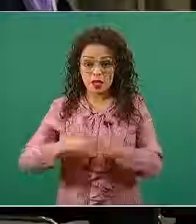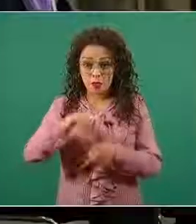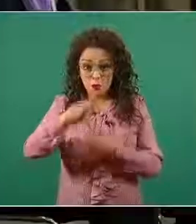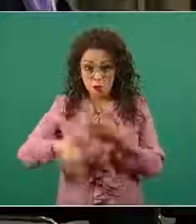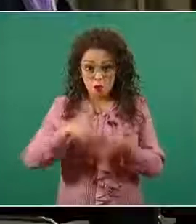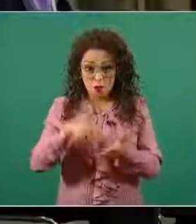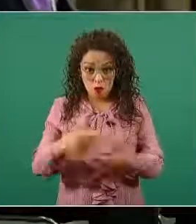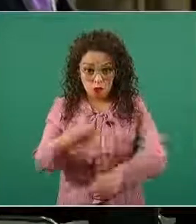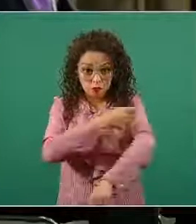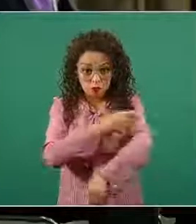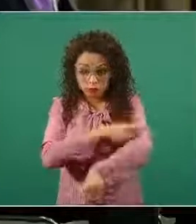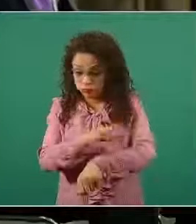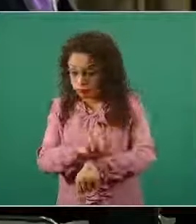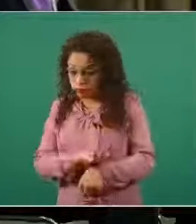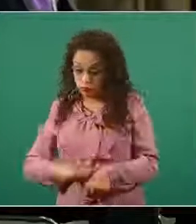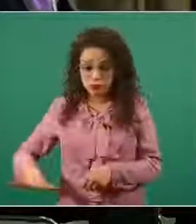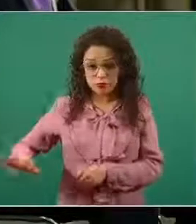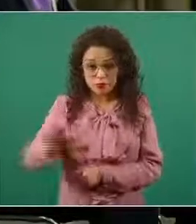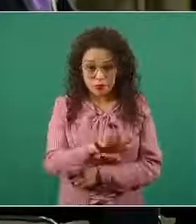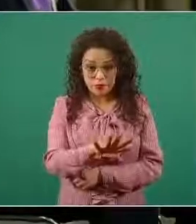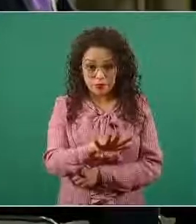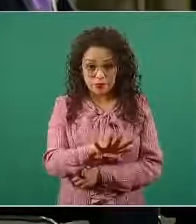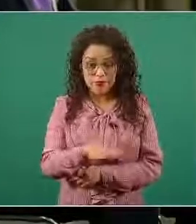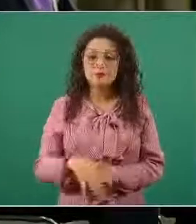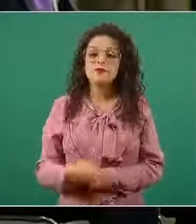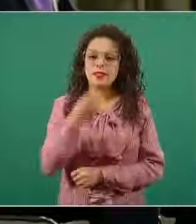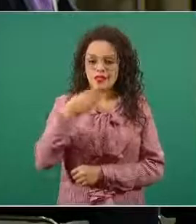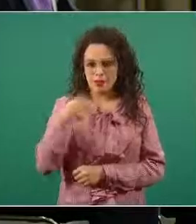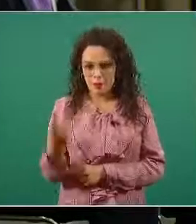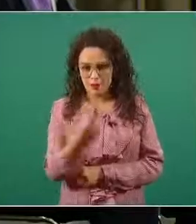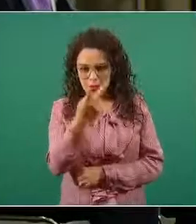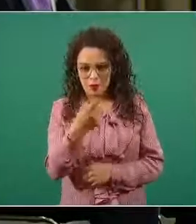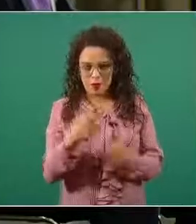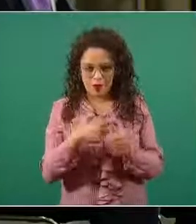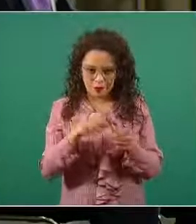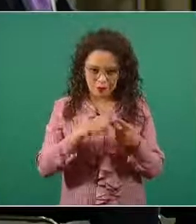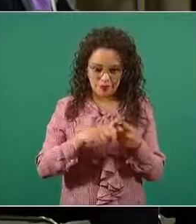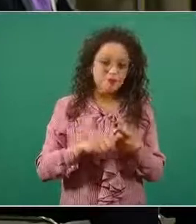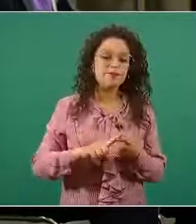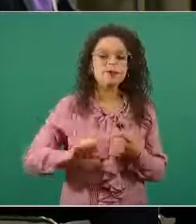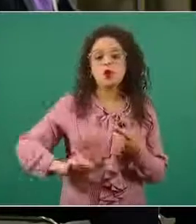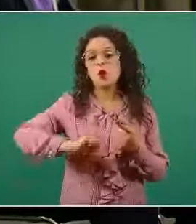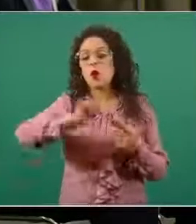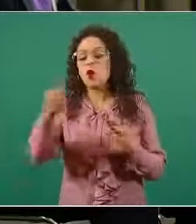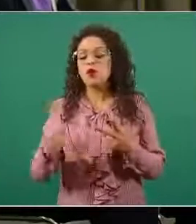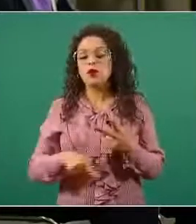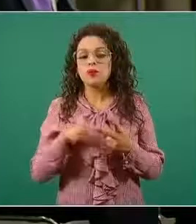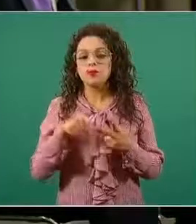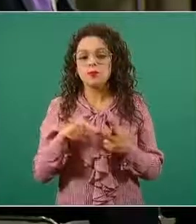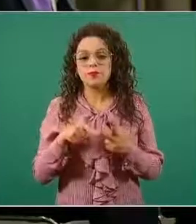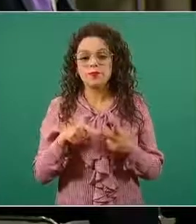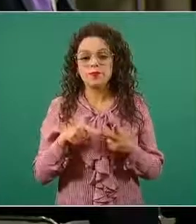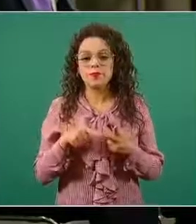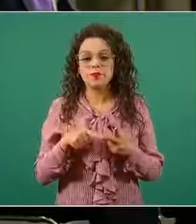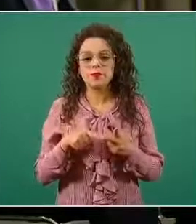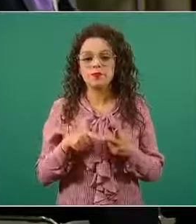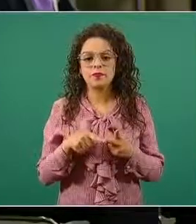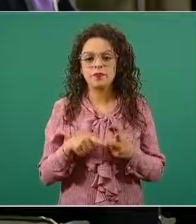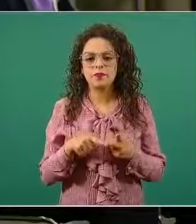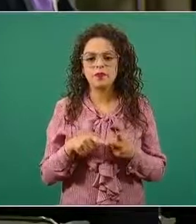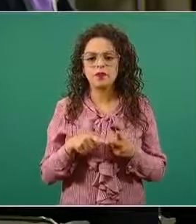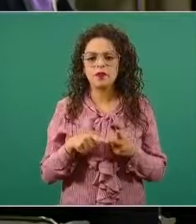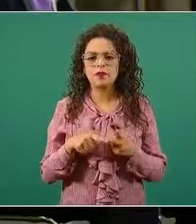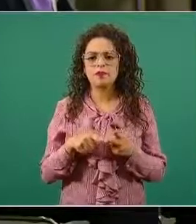geográfica del Valle de México. Esa es una. Y hasta el momento nos informan que se ha